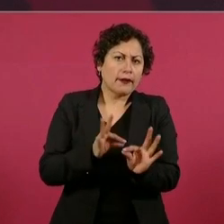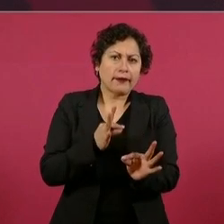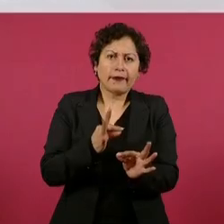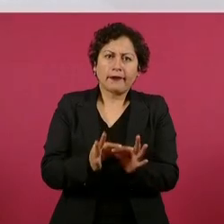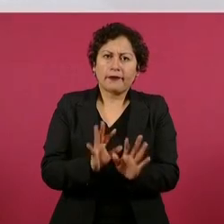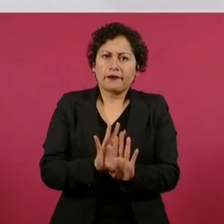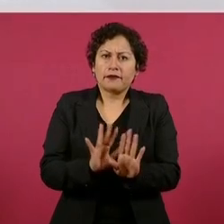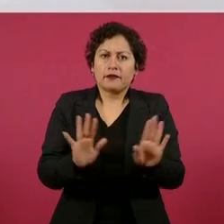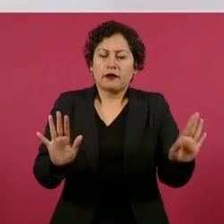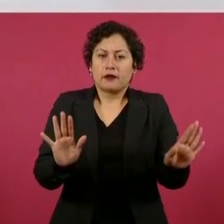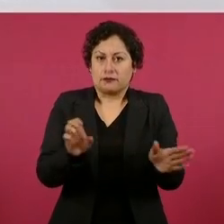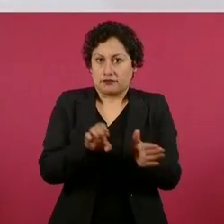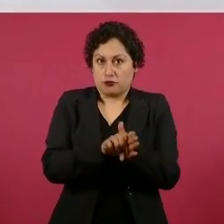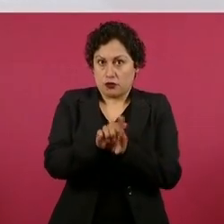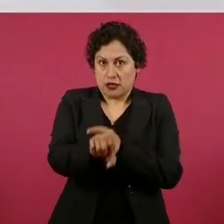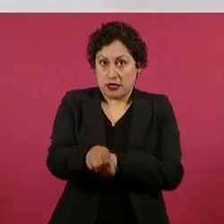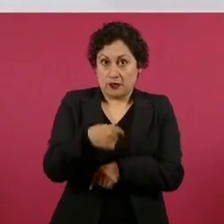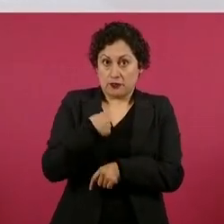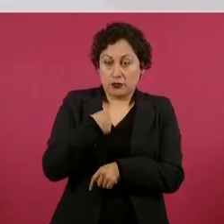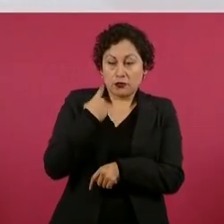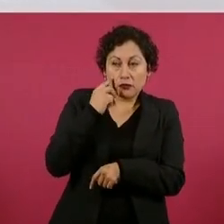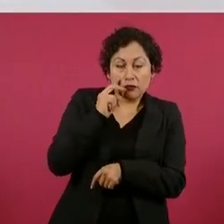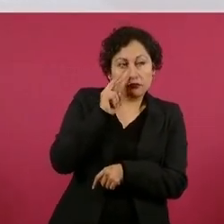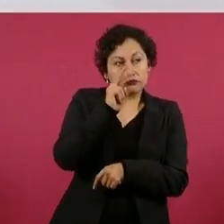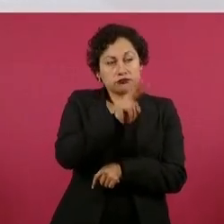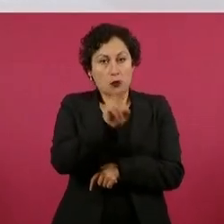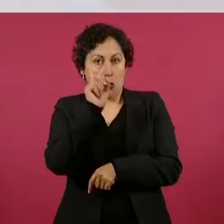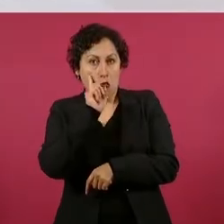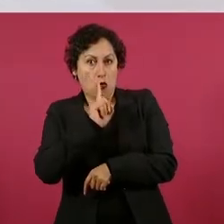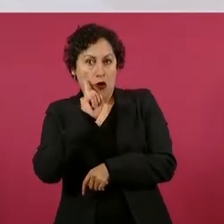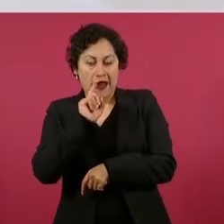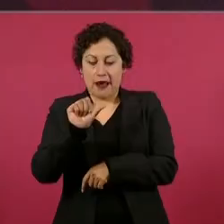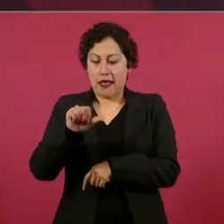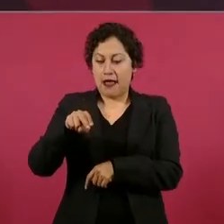a la señora Anabel,